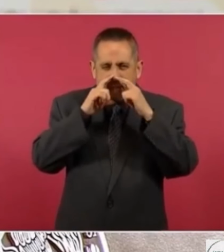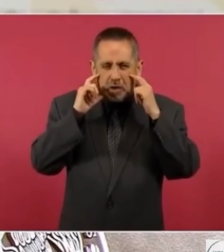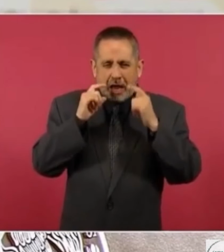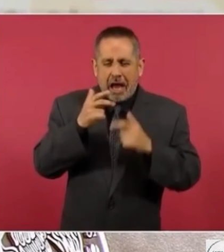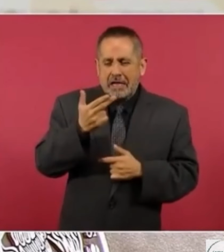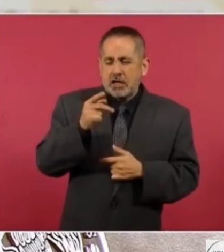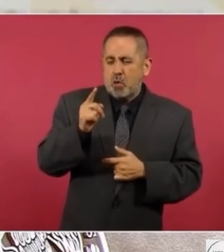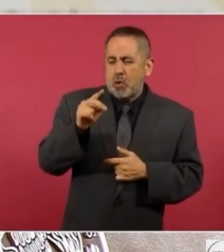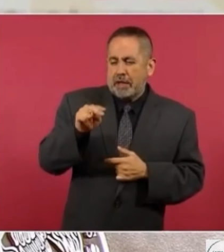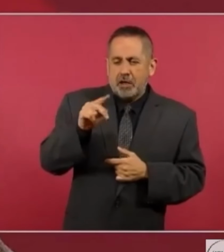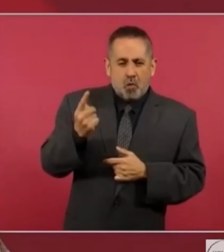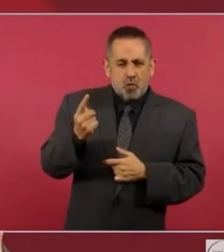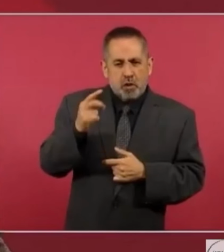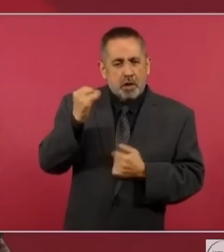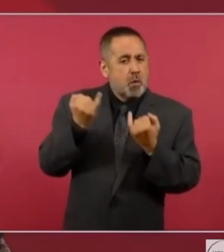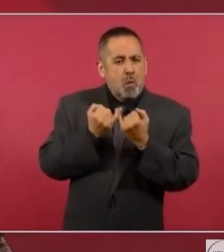H1N1,